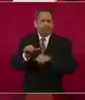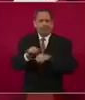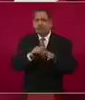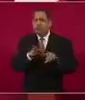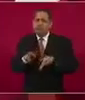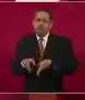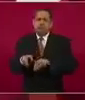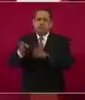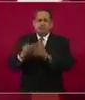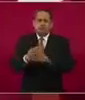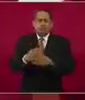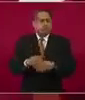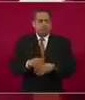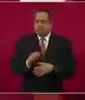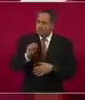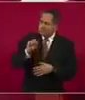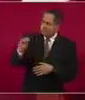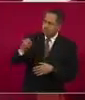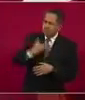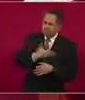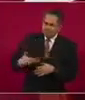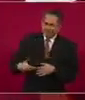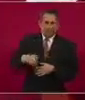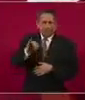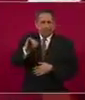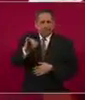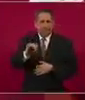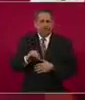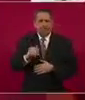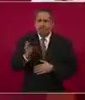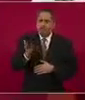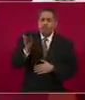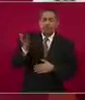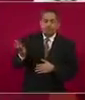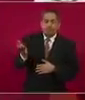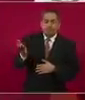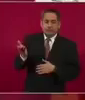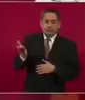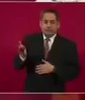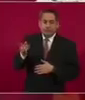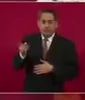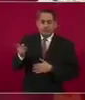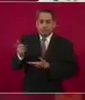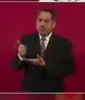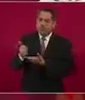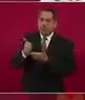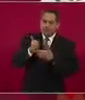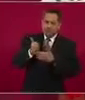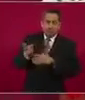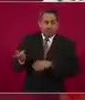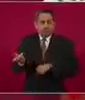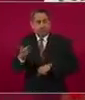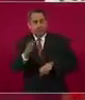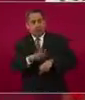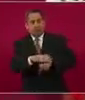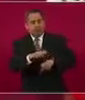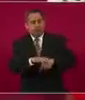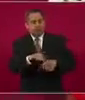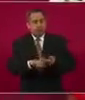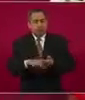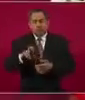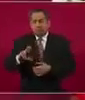Y me dijo, sí, presidente, nada más que le pido que me ayude a hablarle a Rocío